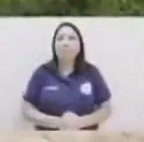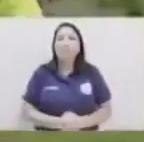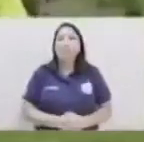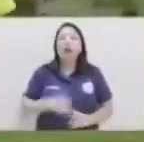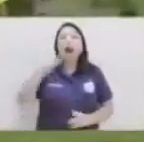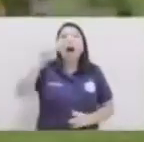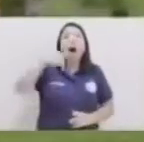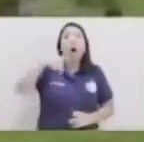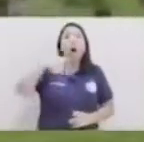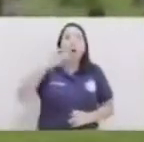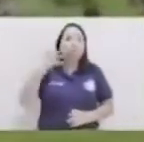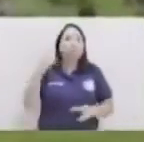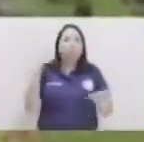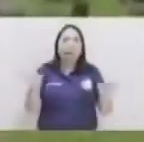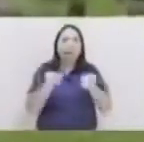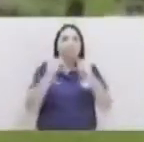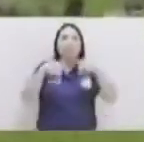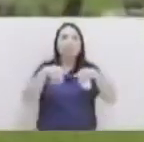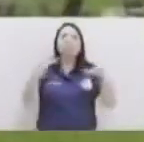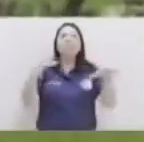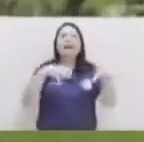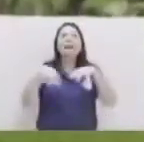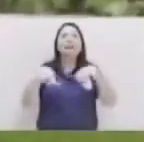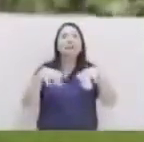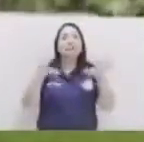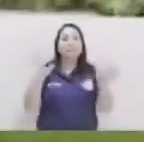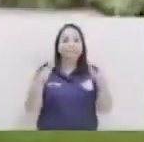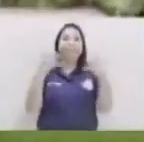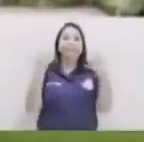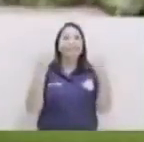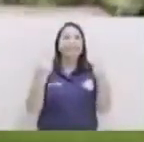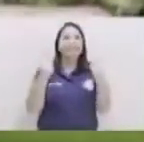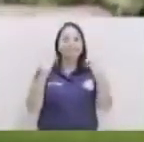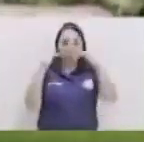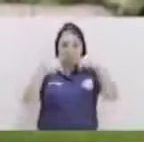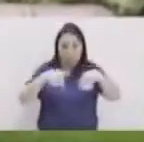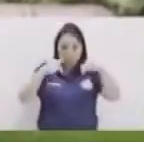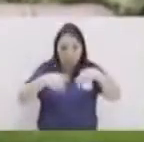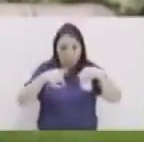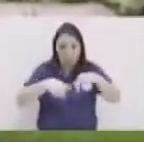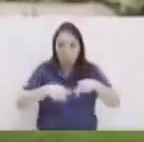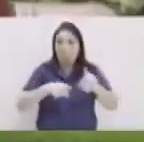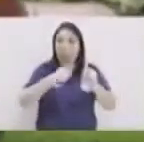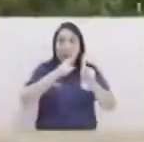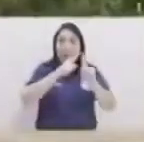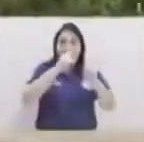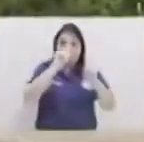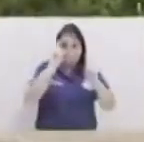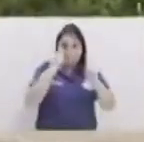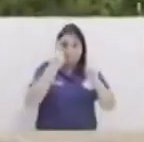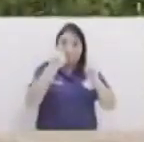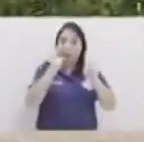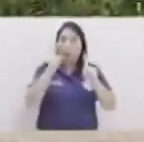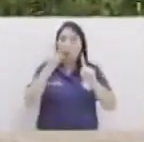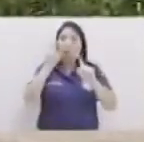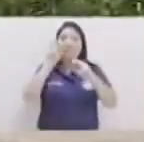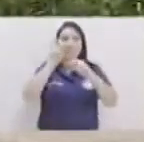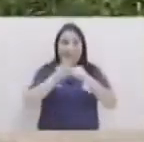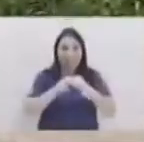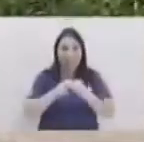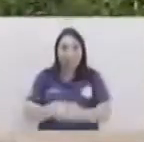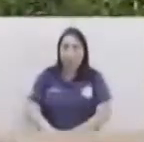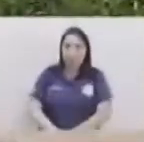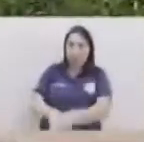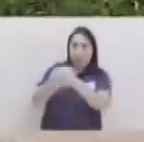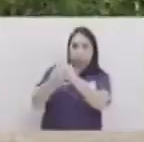Para hacer una pequeña retroalimentación de lo que trabajamos el día de hoy, realizamos el saque sentado,